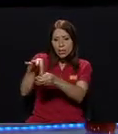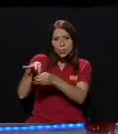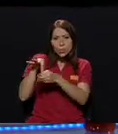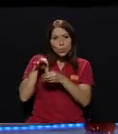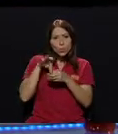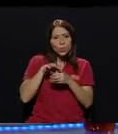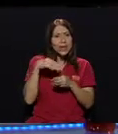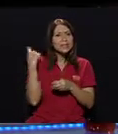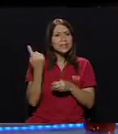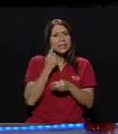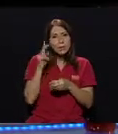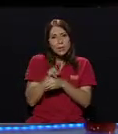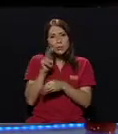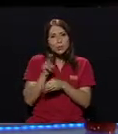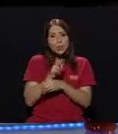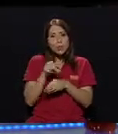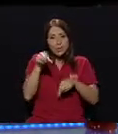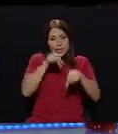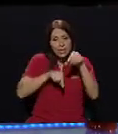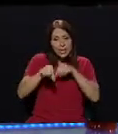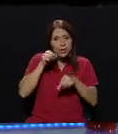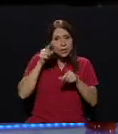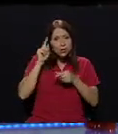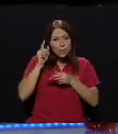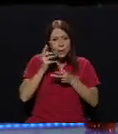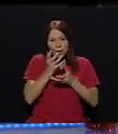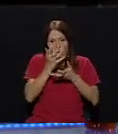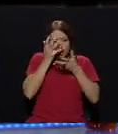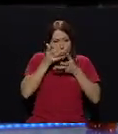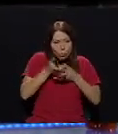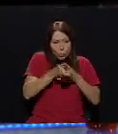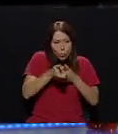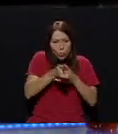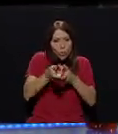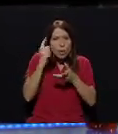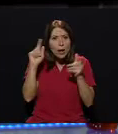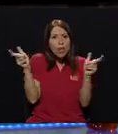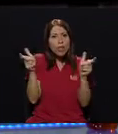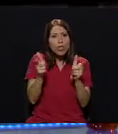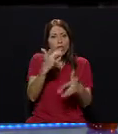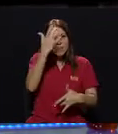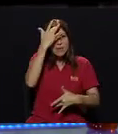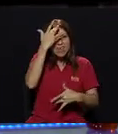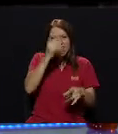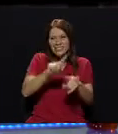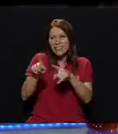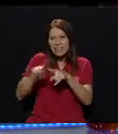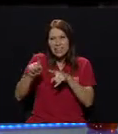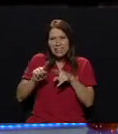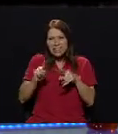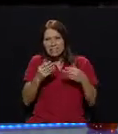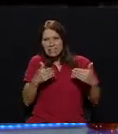décadas siempre se enfocó en el uso de agroquímicos para el control de plagas y enfermedades, y lógicamente las consecuencias en las últimas,